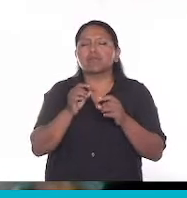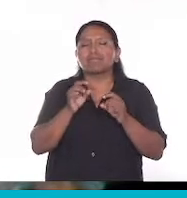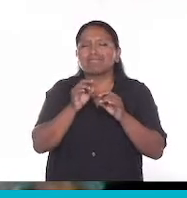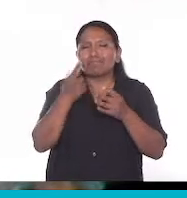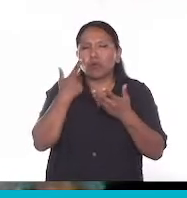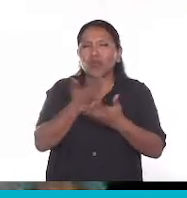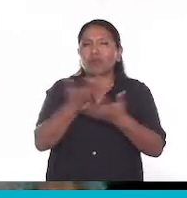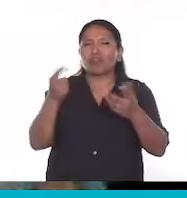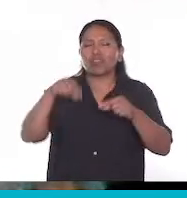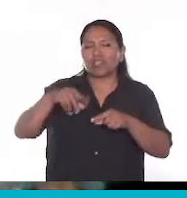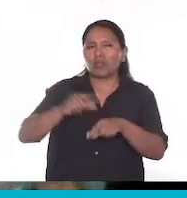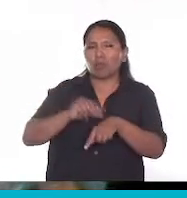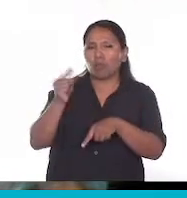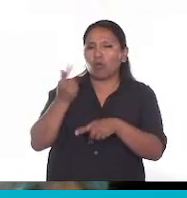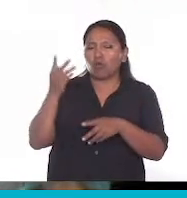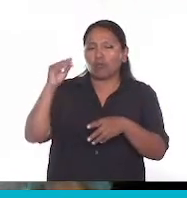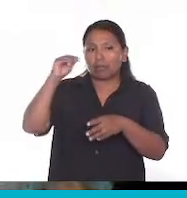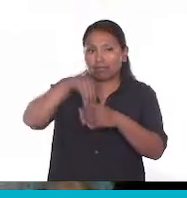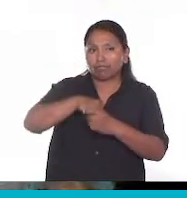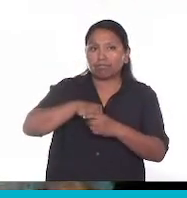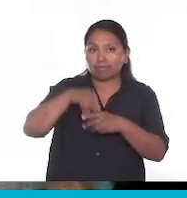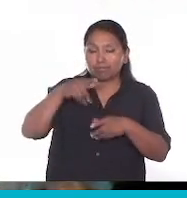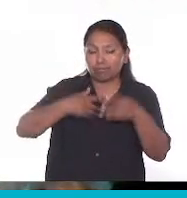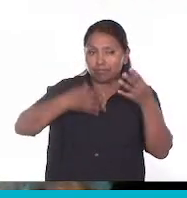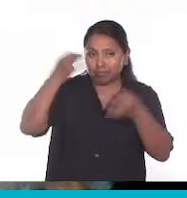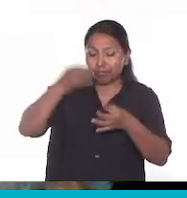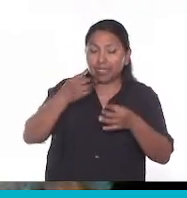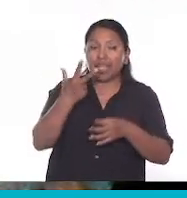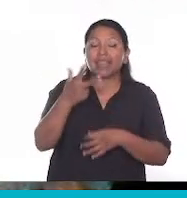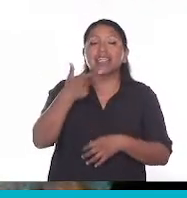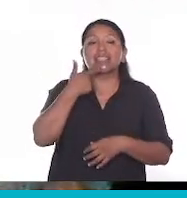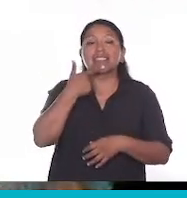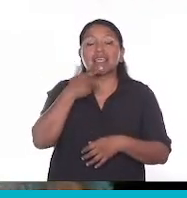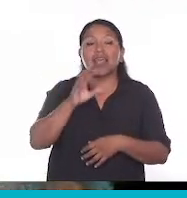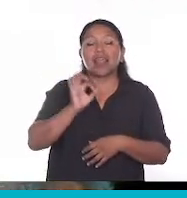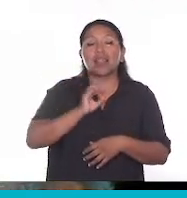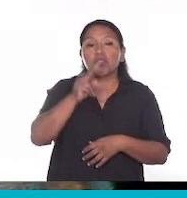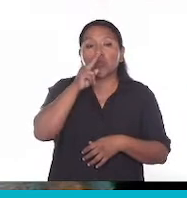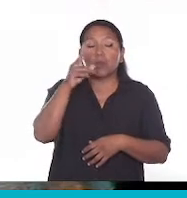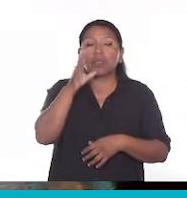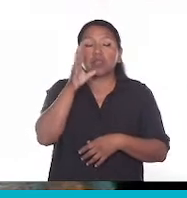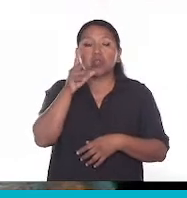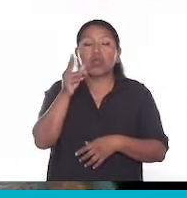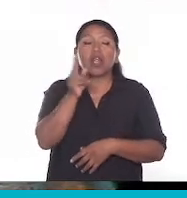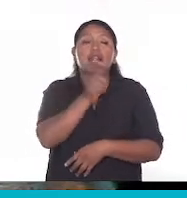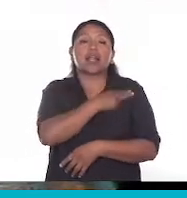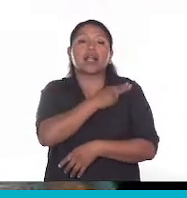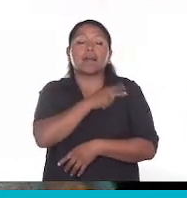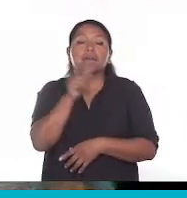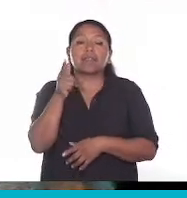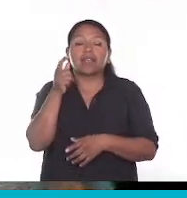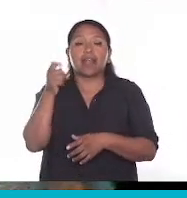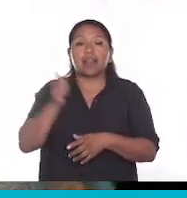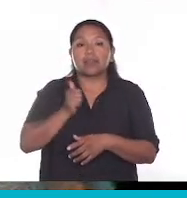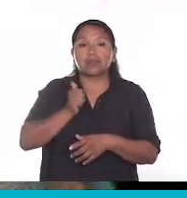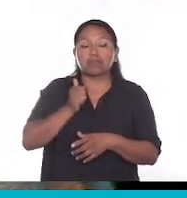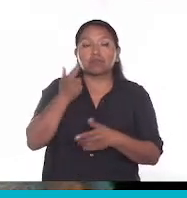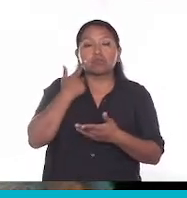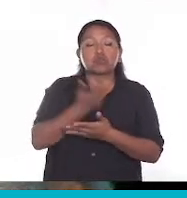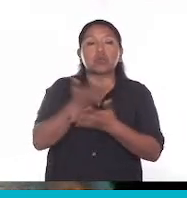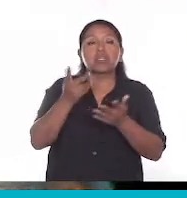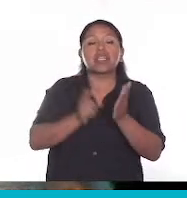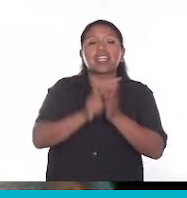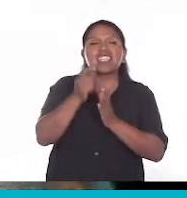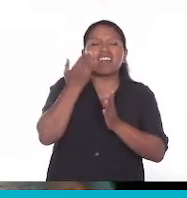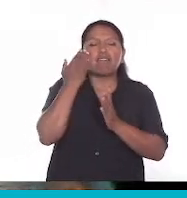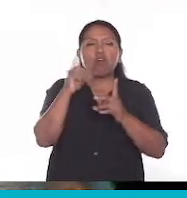y que se incorpora a la causa ahora, el 3 de septiembre de 2014, el hoy capitán del ejército retirado de Almedo publica en redes sociales